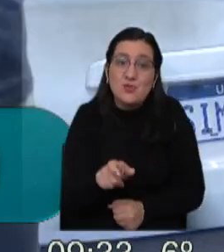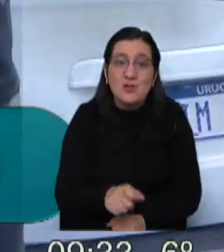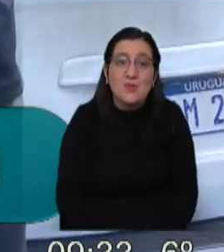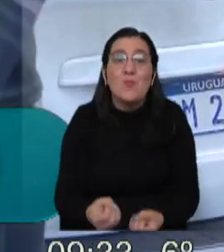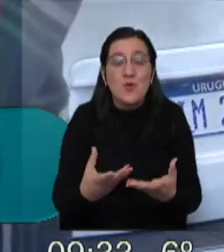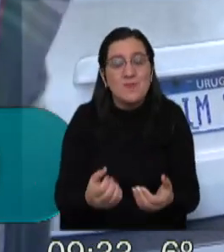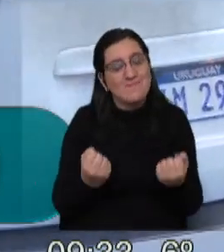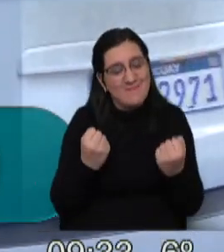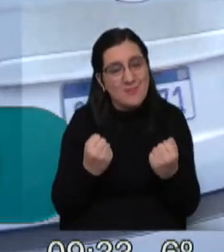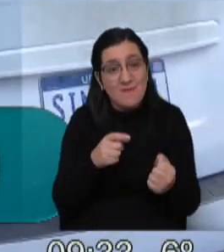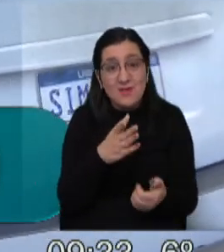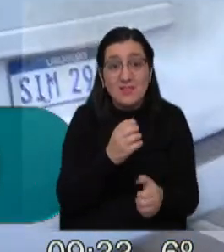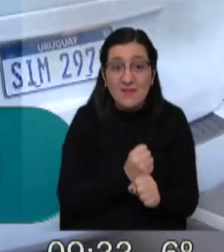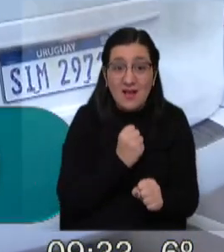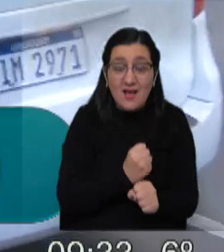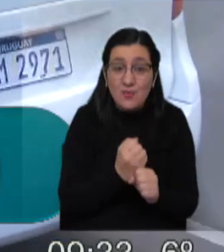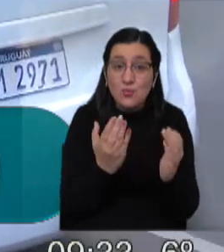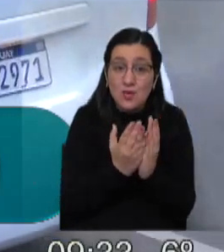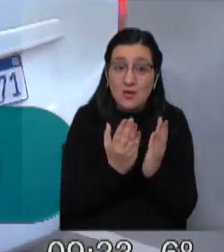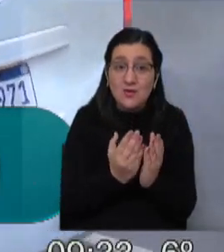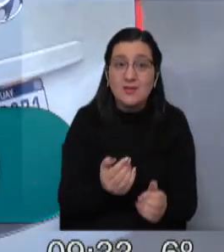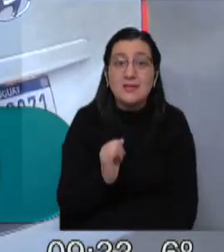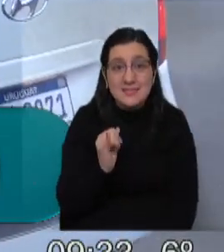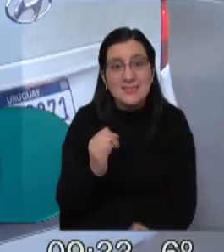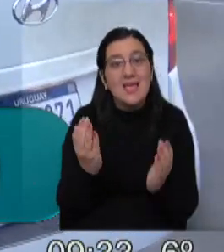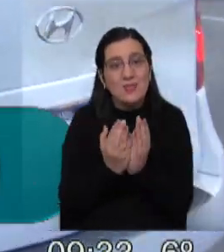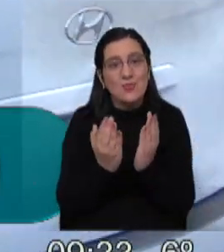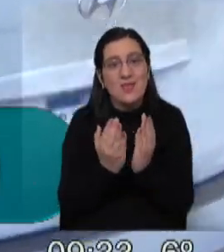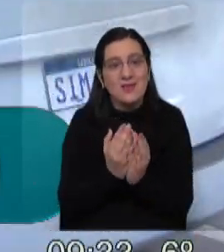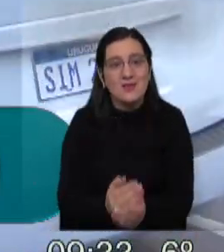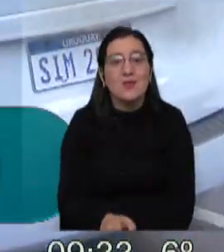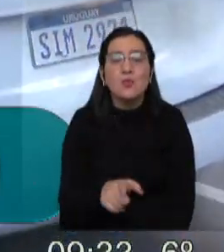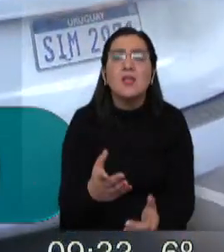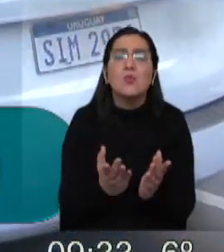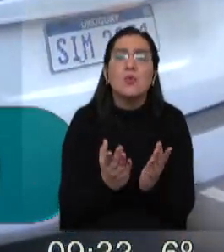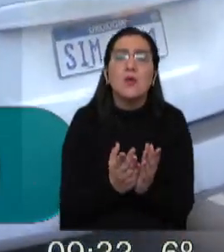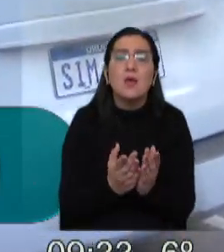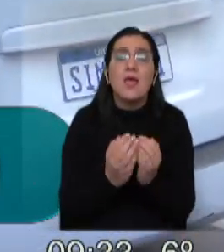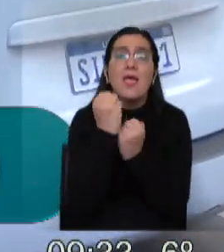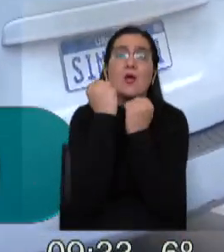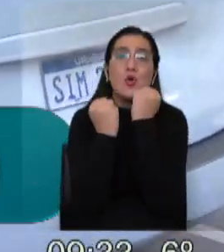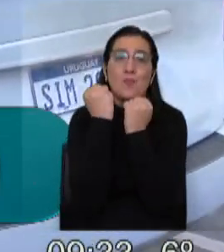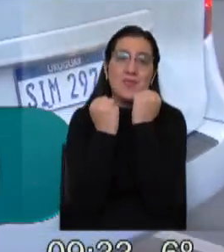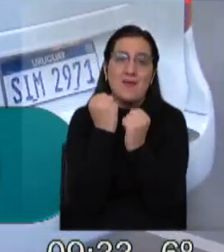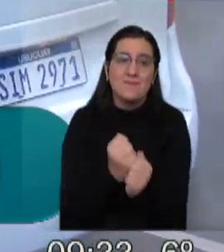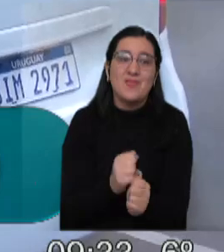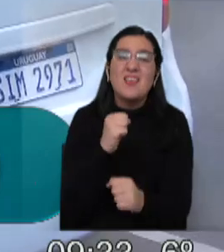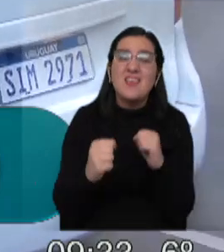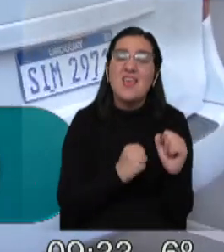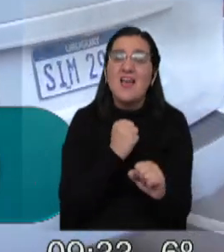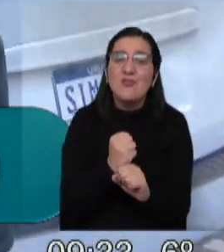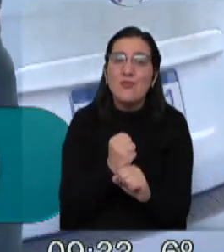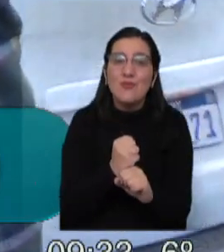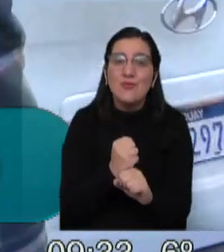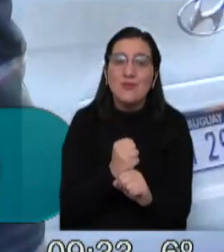Bueno, estimado, vamos arriba. ¿Va a trabajar tempranito, a estudiar? Estudiar. Bueno, vamos arriba. ¿Qué estudia usted? Economía. ¿Y en qué año está?